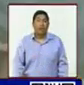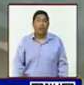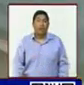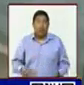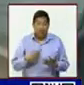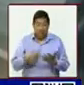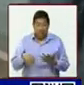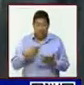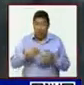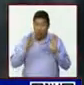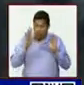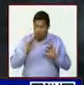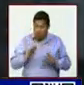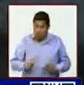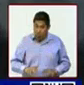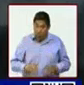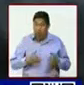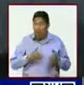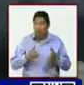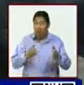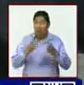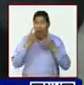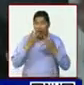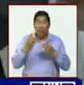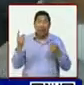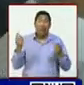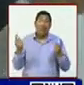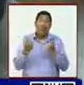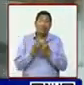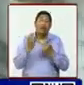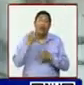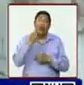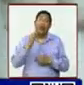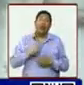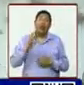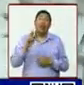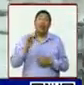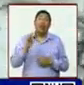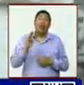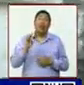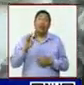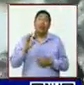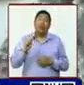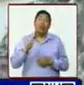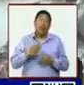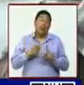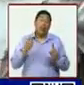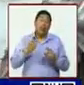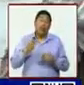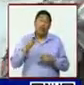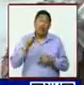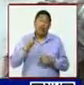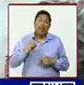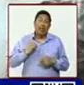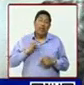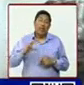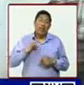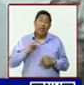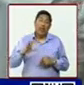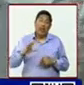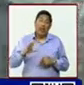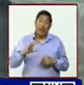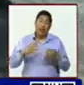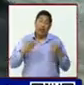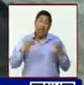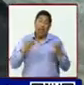Y en medio de la lluvia y en plena carretera, mire, nos hemos encontrado a la señora Rebeca. Ella llega desde Sacaba para poder vender sus